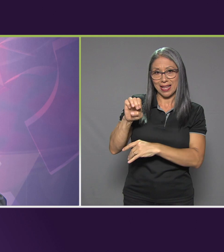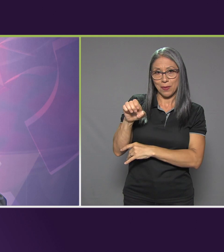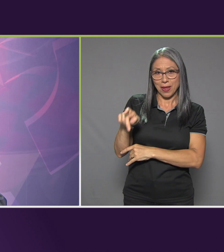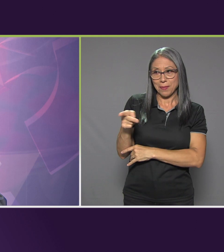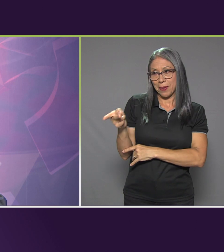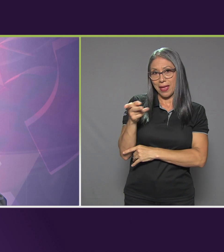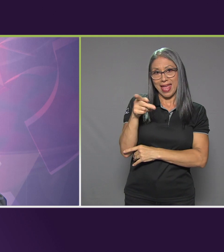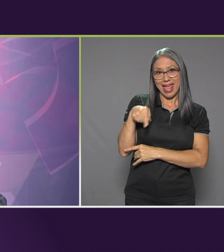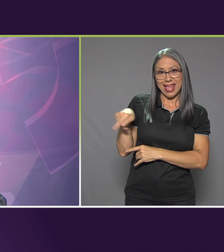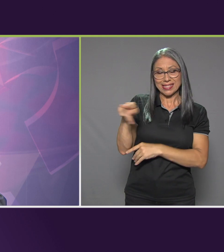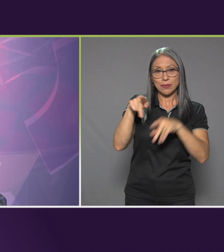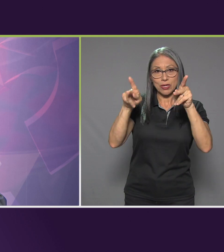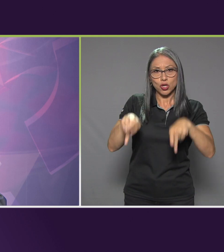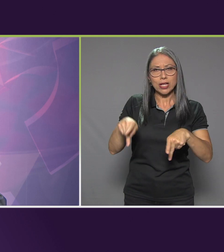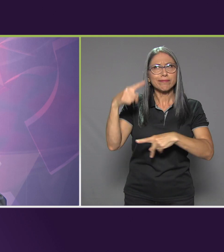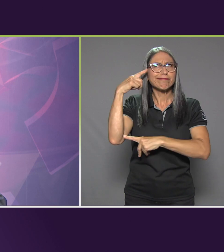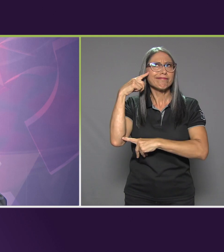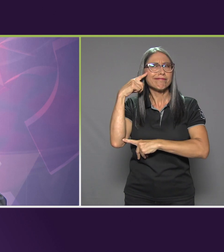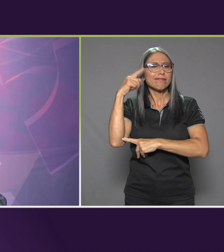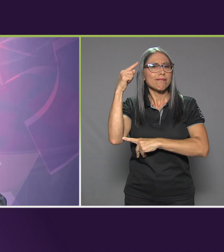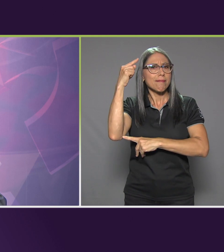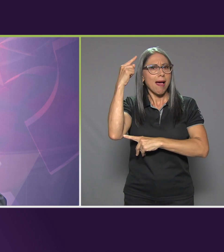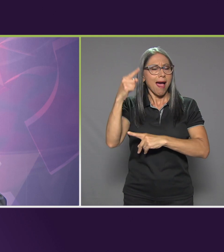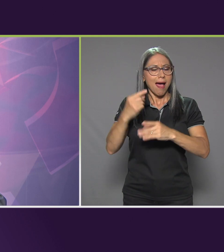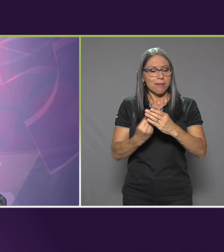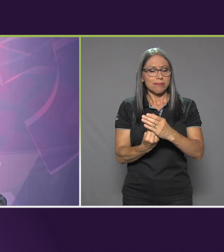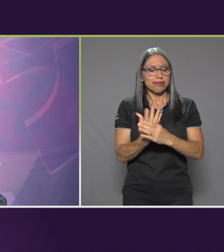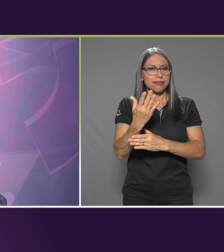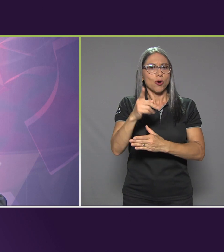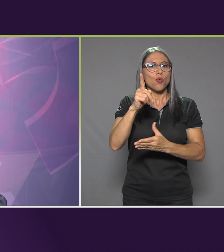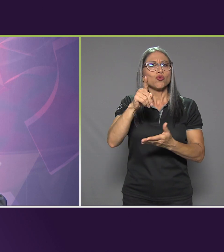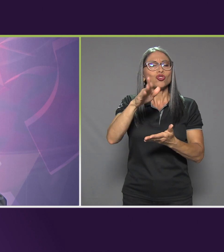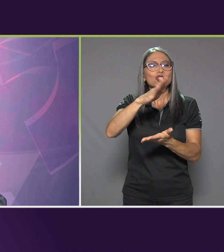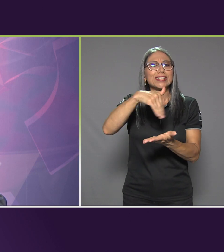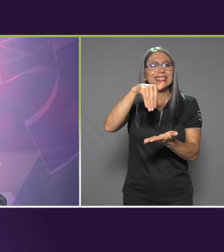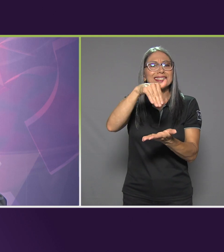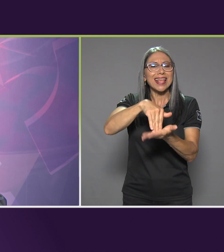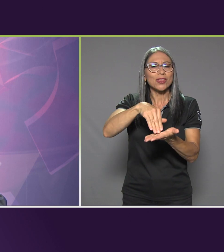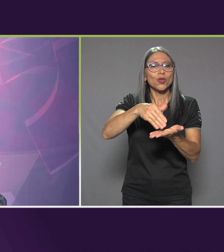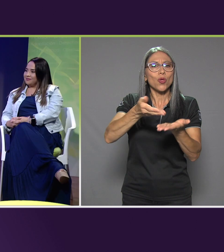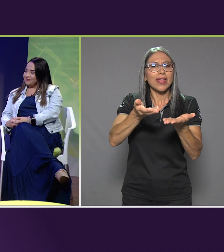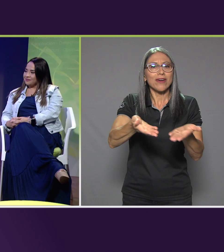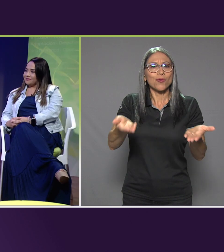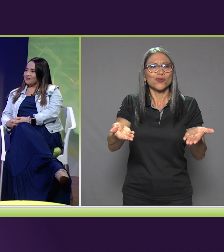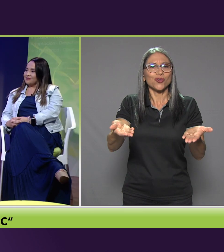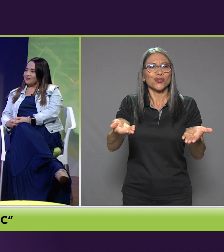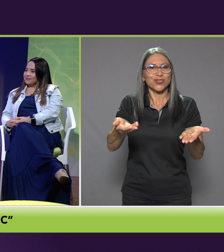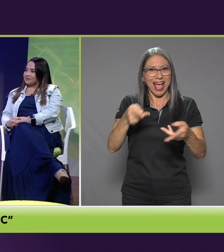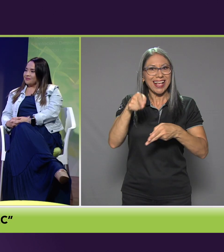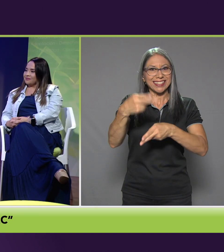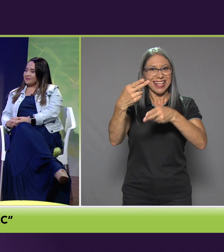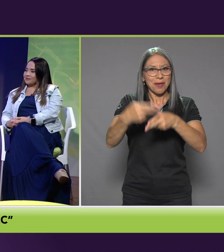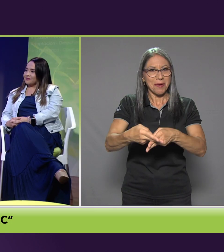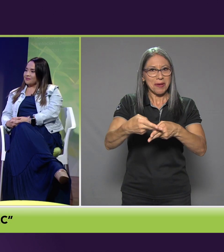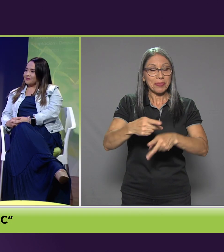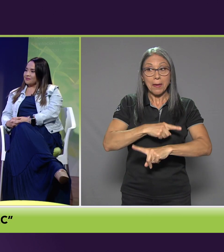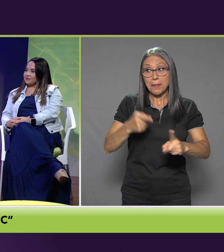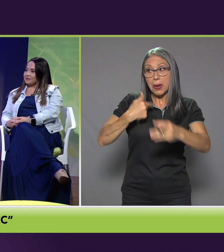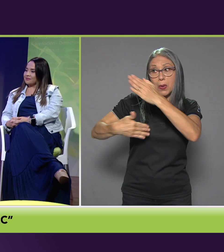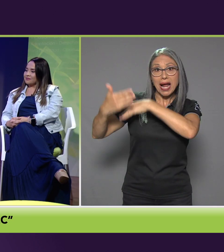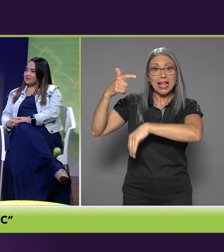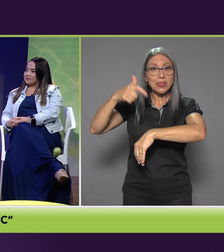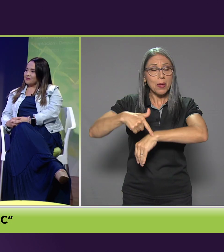visión de crear un centro de recursos. Así era como se llamaba, uh-huh. Centro de Recursos, pero en ese tiempo